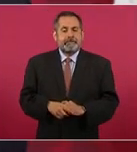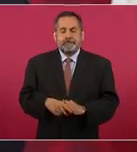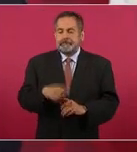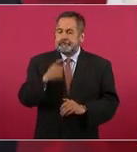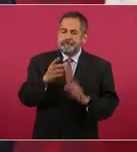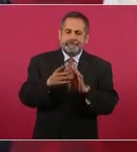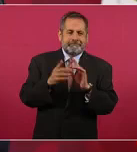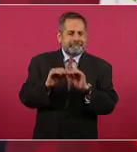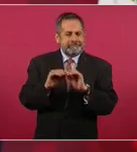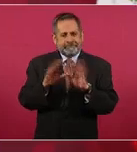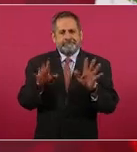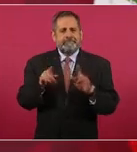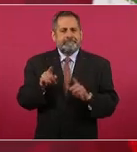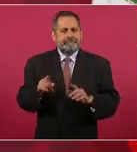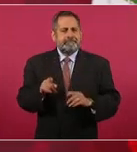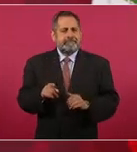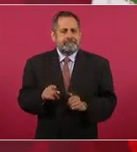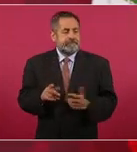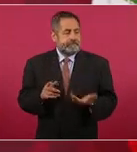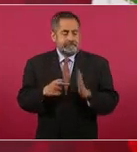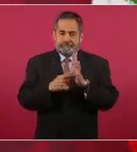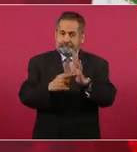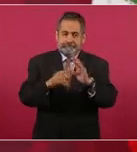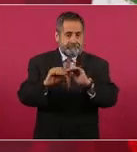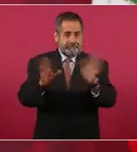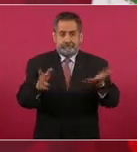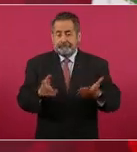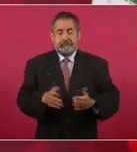claro que todo.